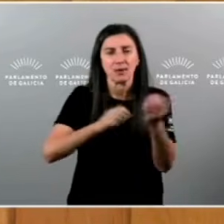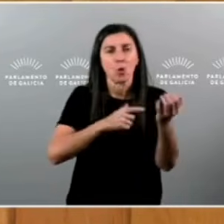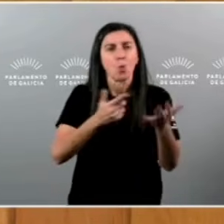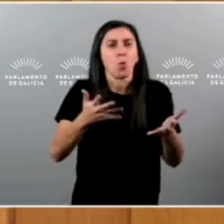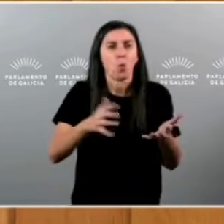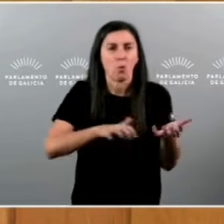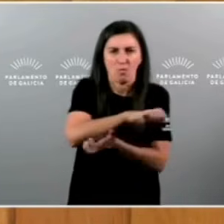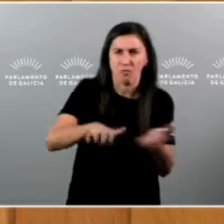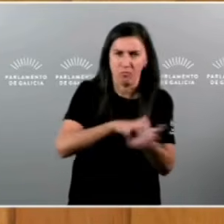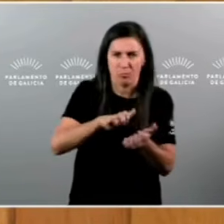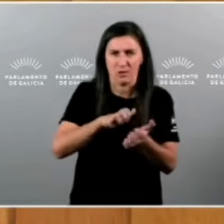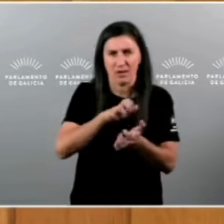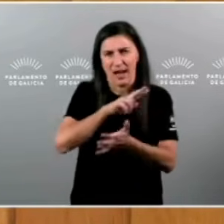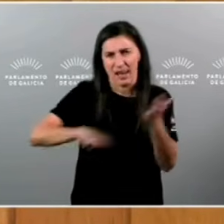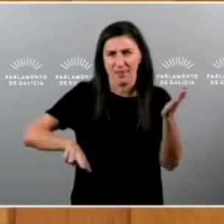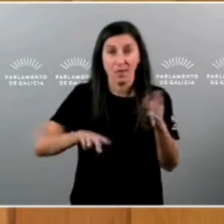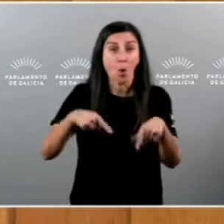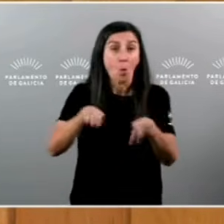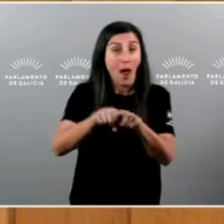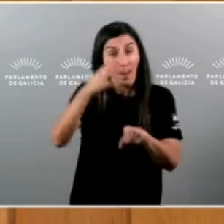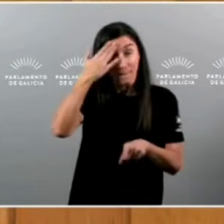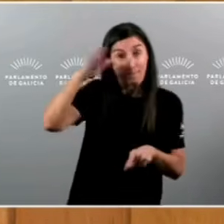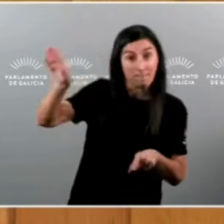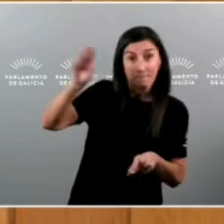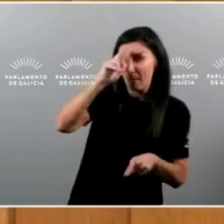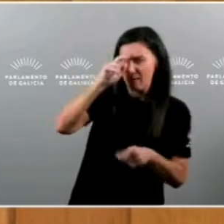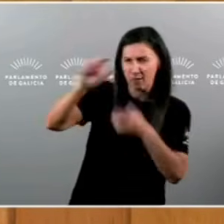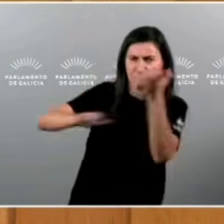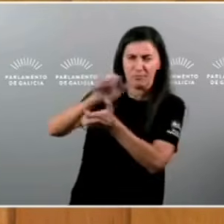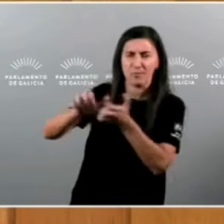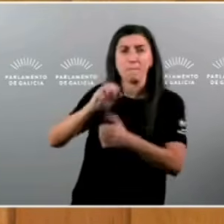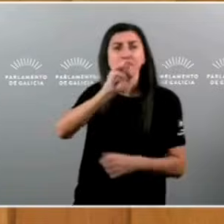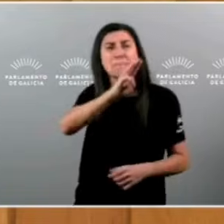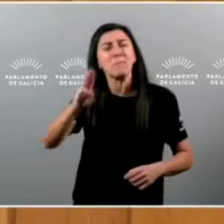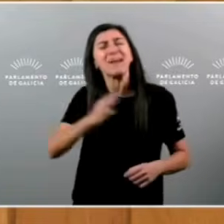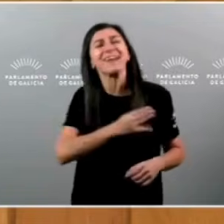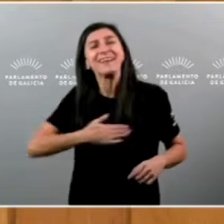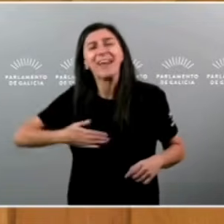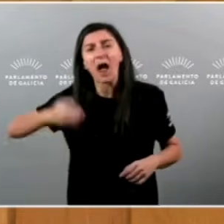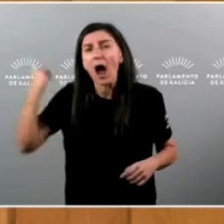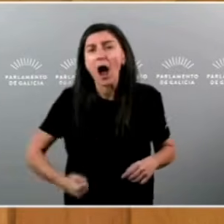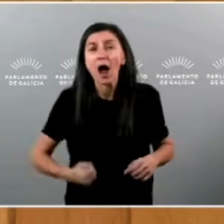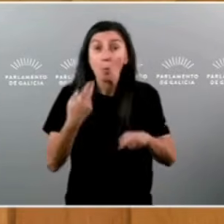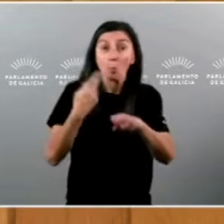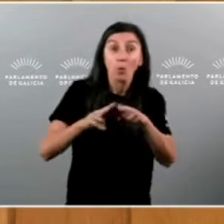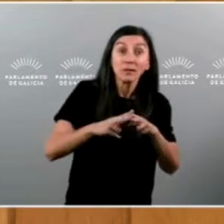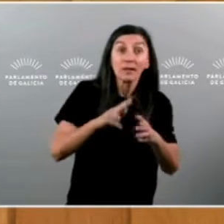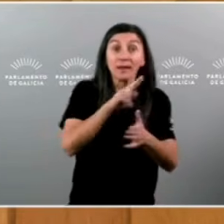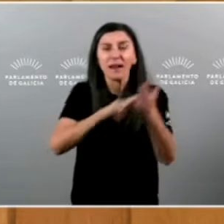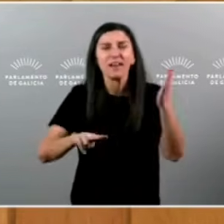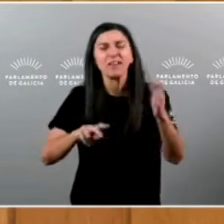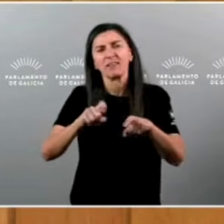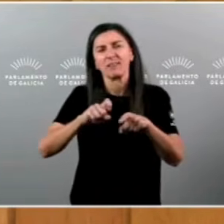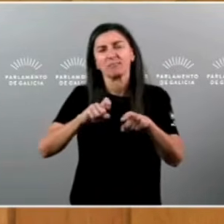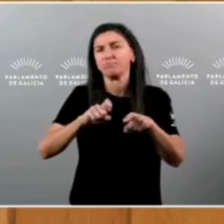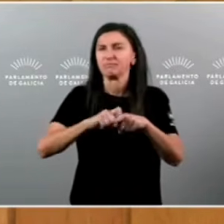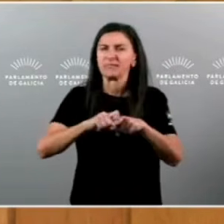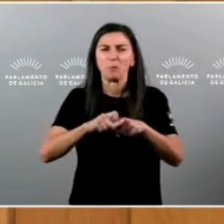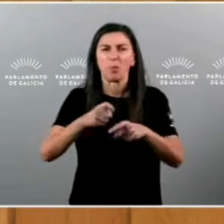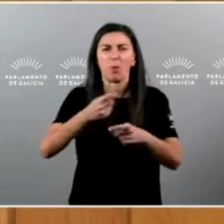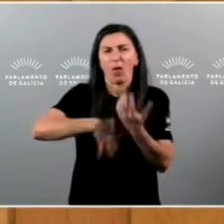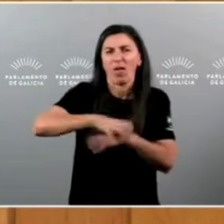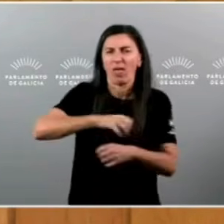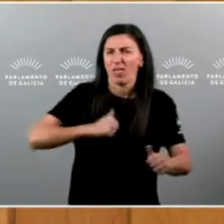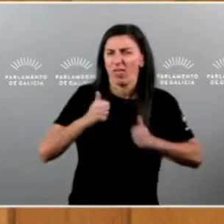que teñen instalada a política madrileña. O Partido Popular quere converter a política galega nunha lameira, traen